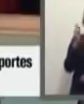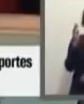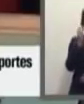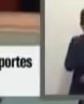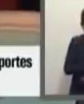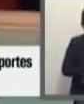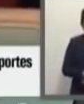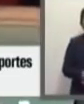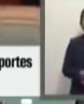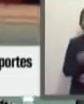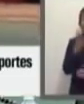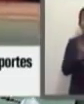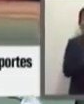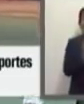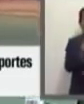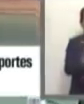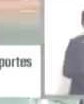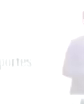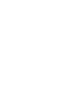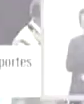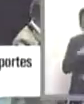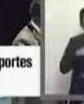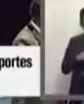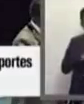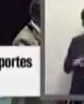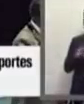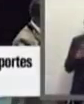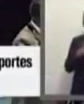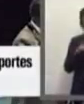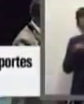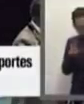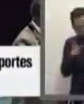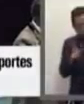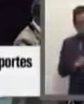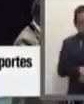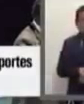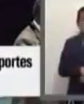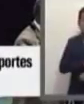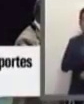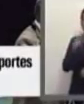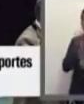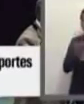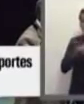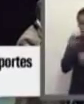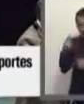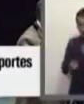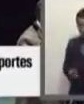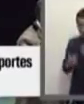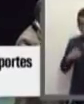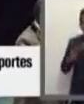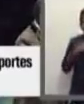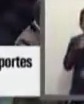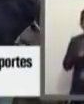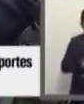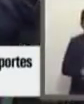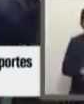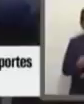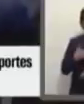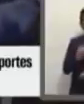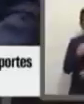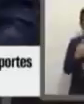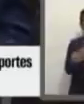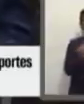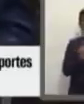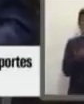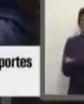pagó simple y sencillamente lo que la ley mandata. Creo que ya dije, no me corresponde a mí defenderme, creo que mi